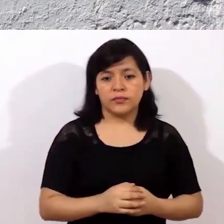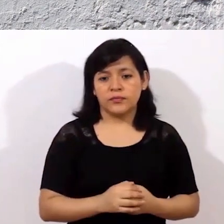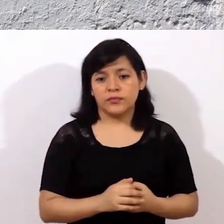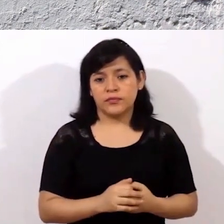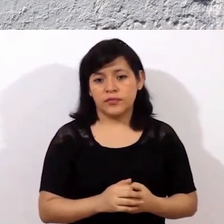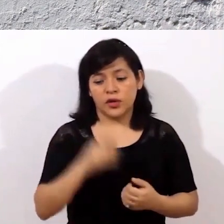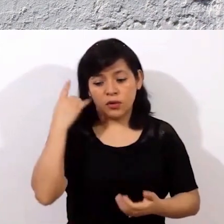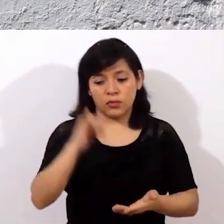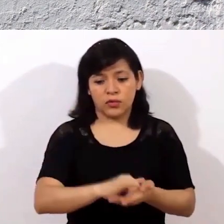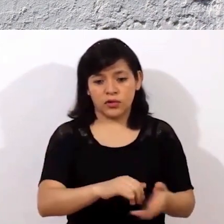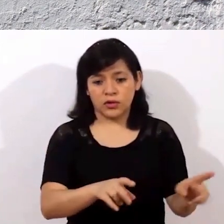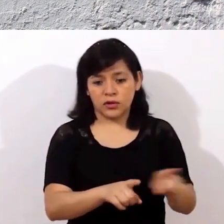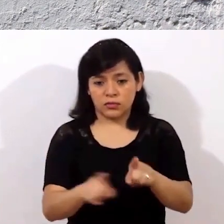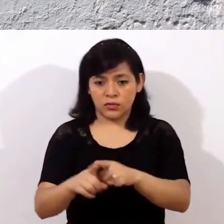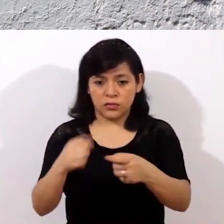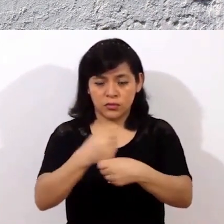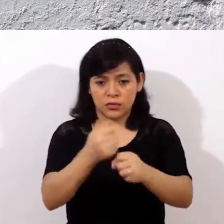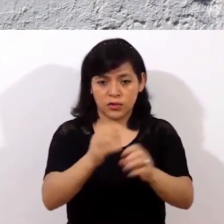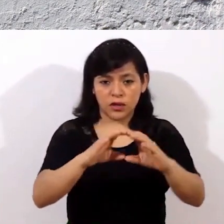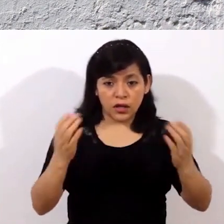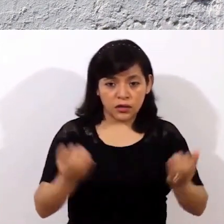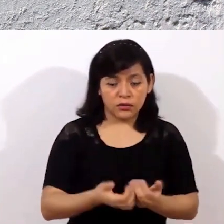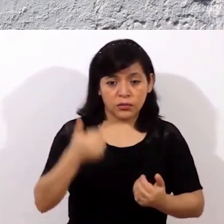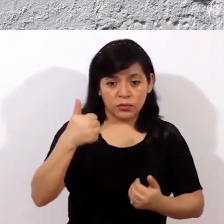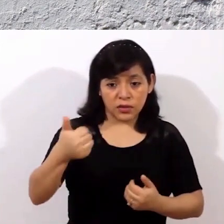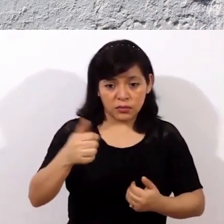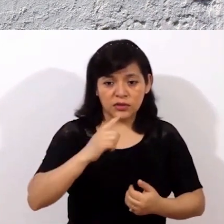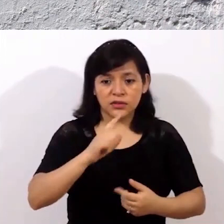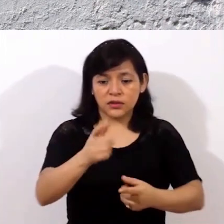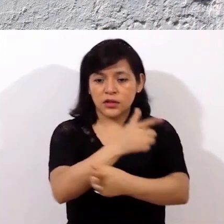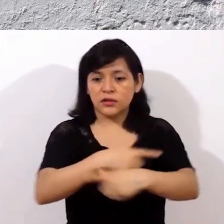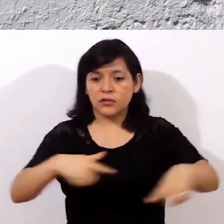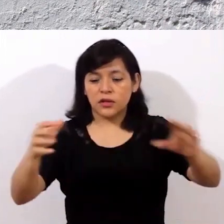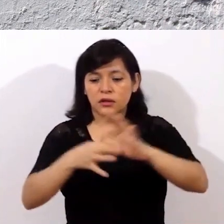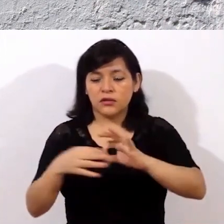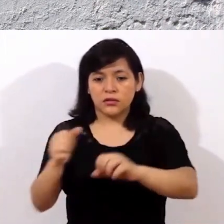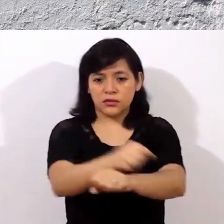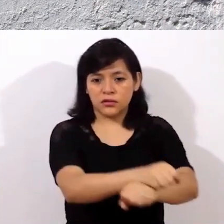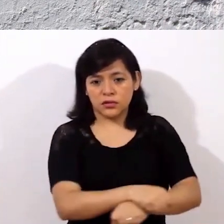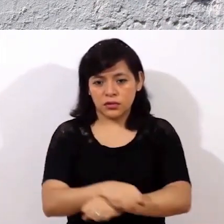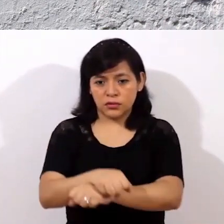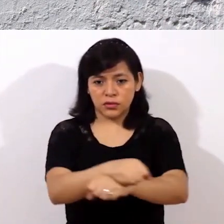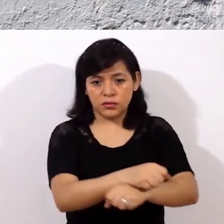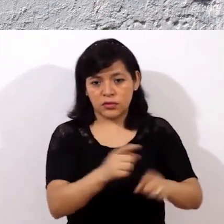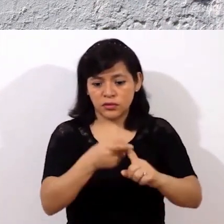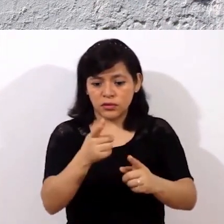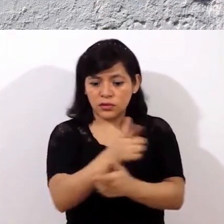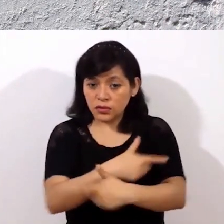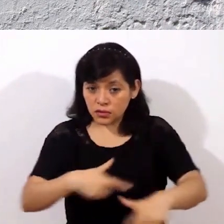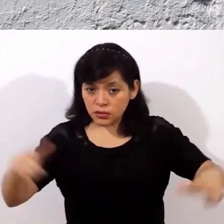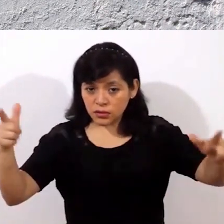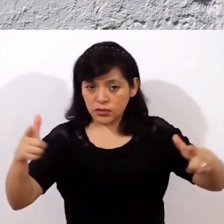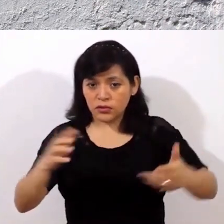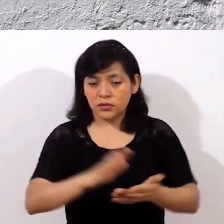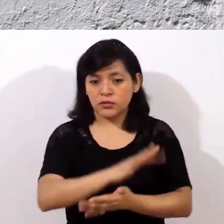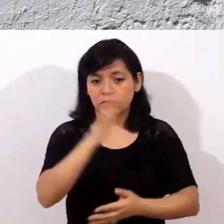esperanza. Porque también la creación misma será libertada de la esclavitud de corrupción a la libertad gloriosa de los